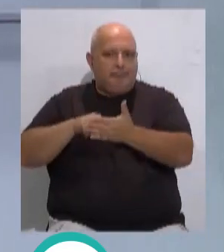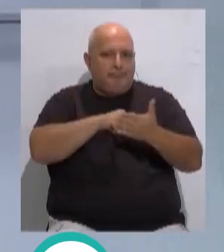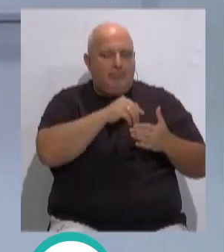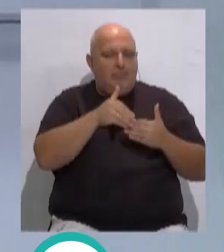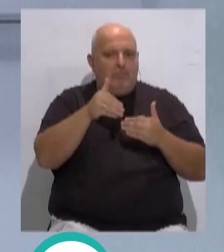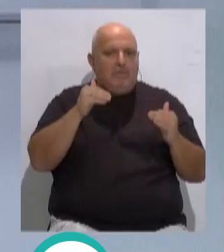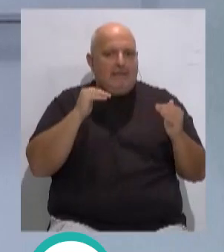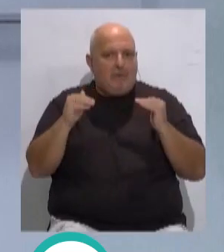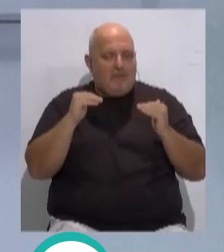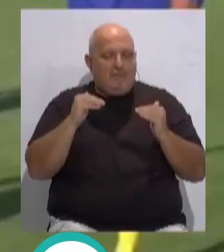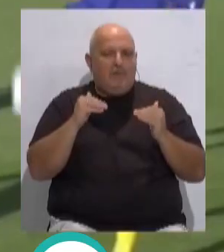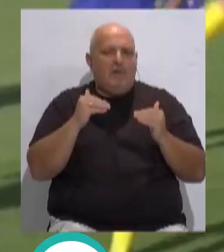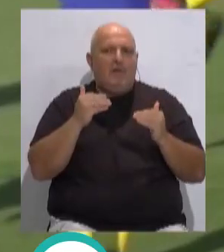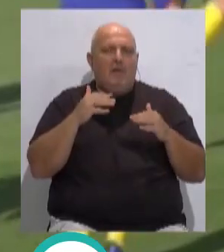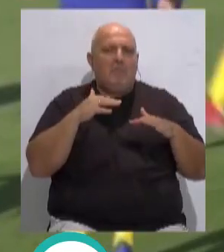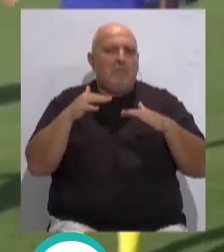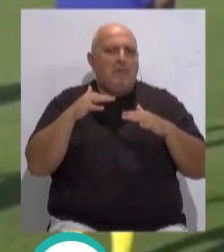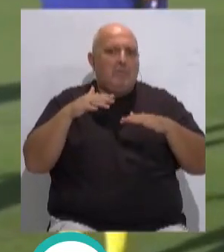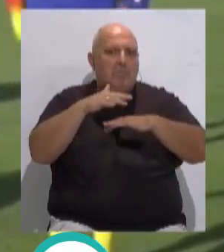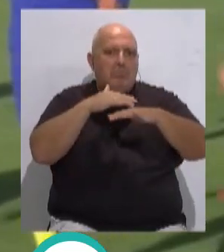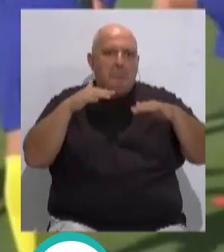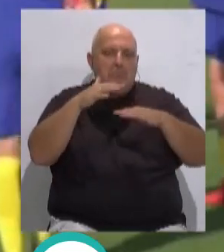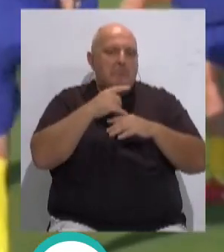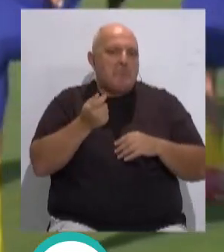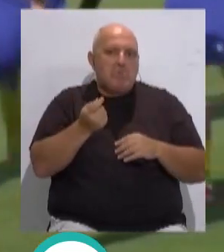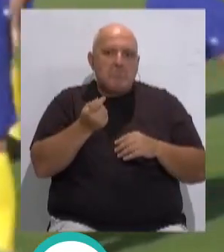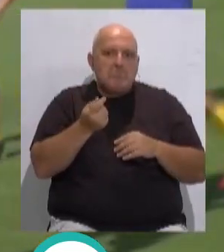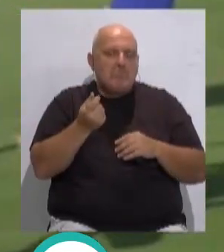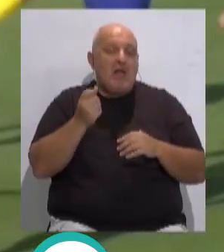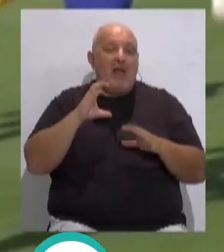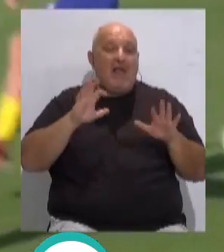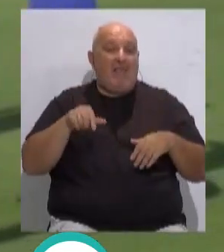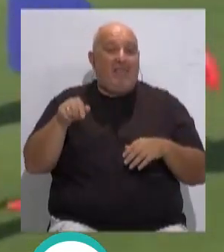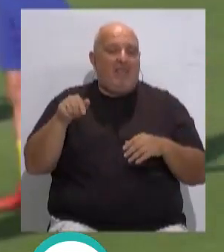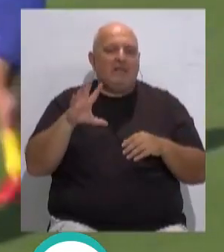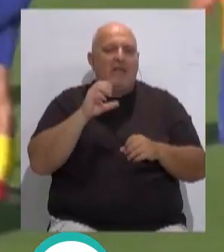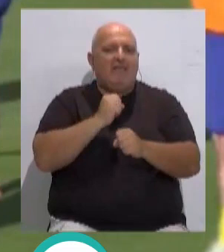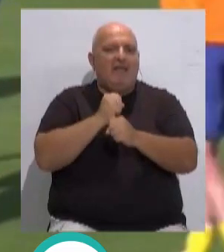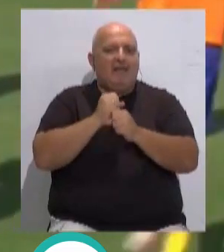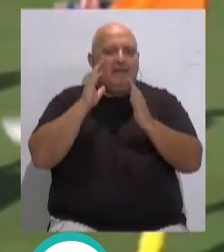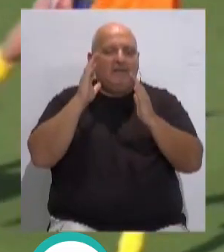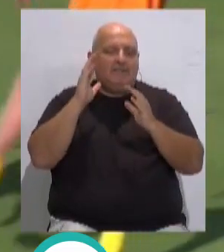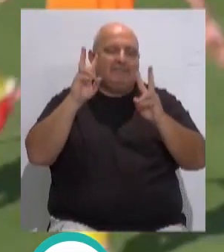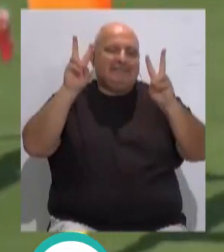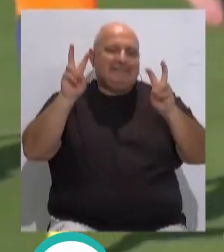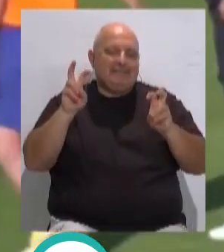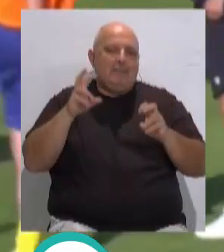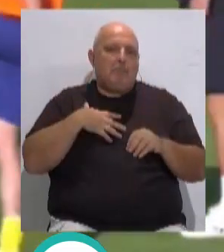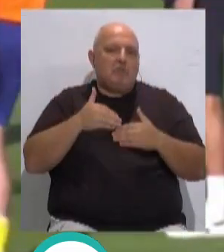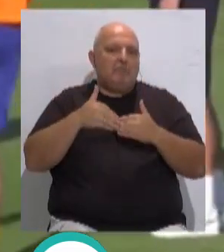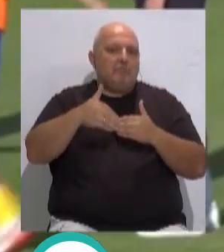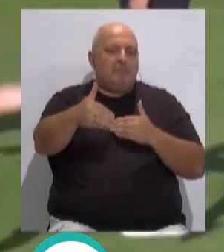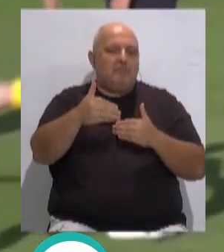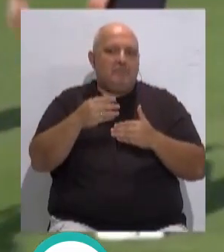la próxima temporada. Pocos movimientos hasta el momento. El Cádiz Club de Fútbol trabaja especialmente en el capítulo de